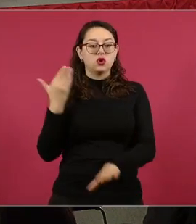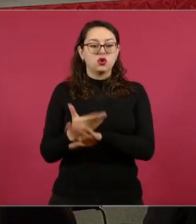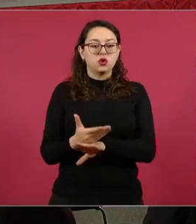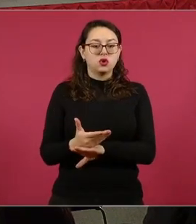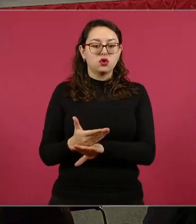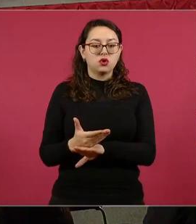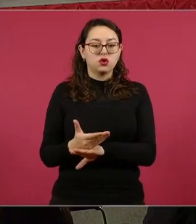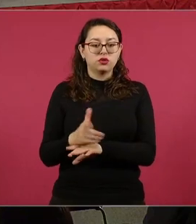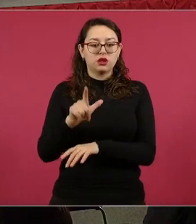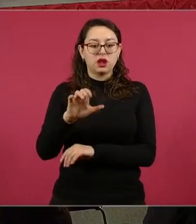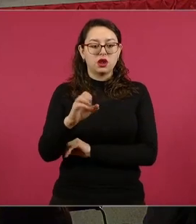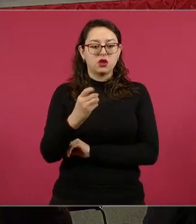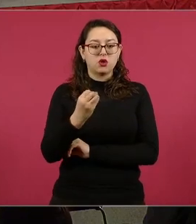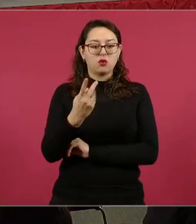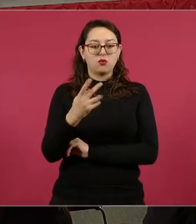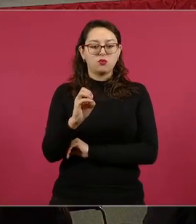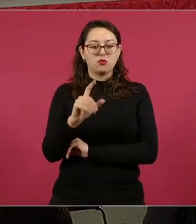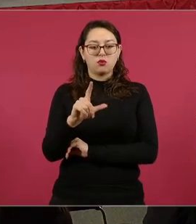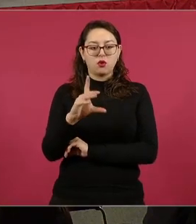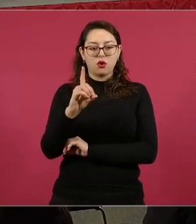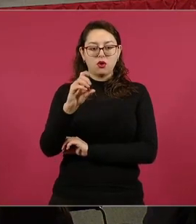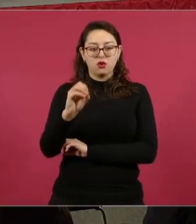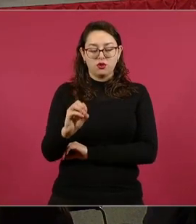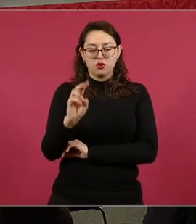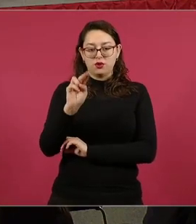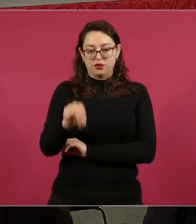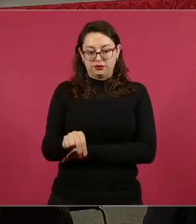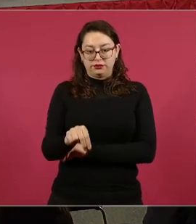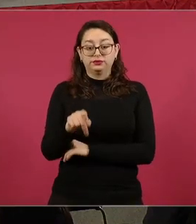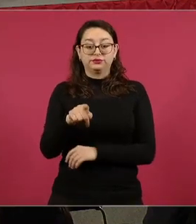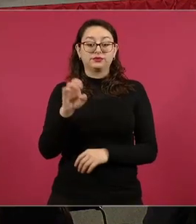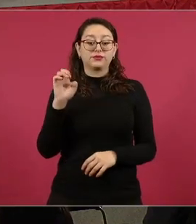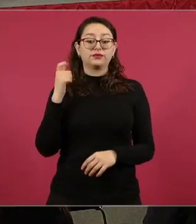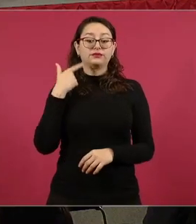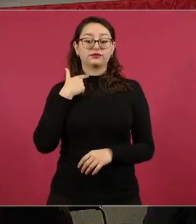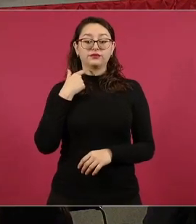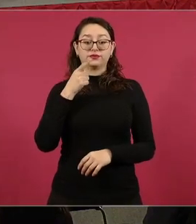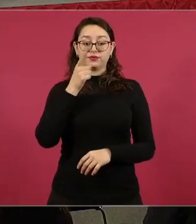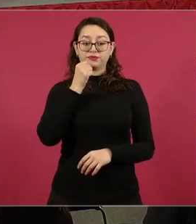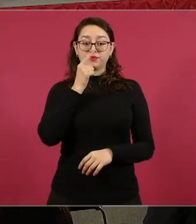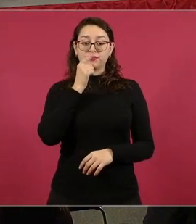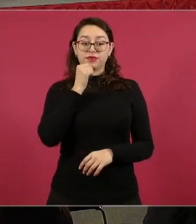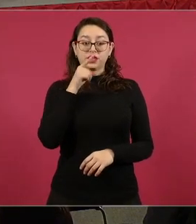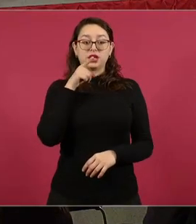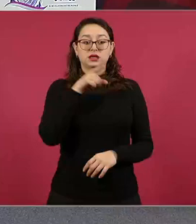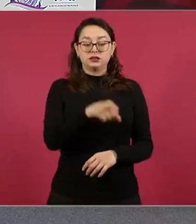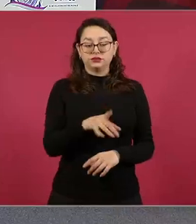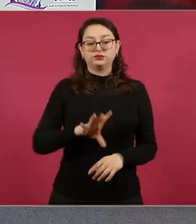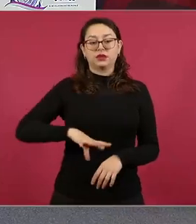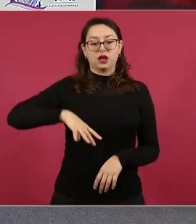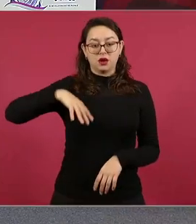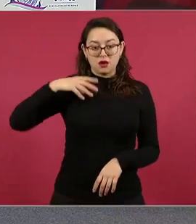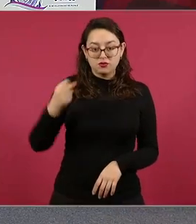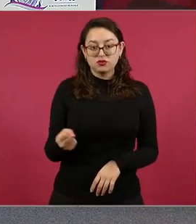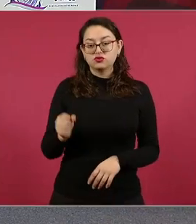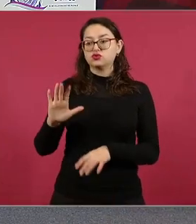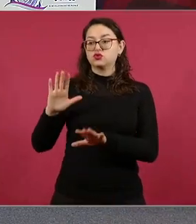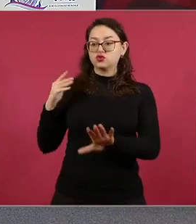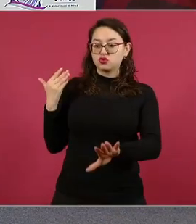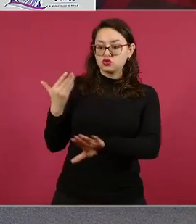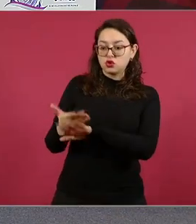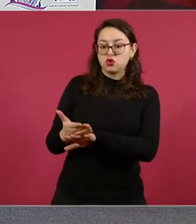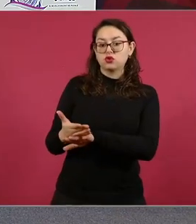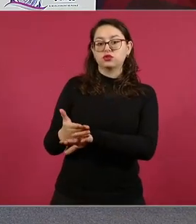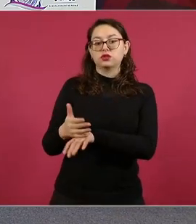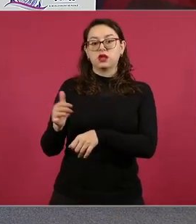Izcalli, tras acreditar su responsabilidad en los delitos de abuso de autoridad y homicidio simple cometido en agravio del